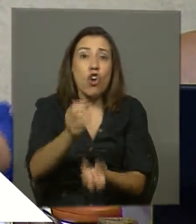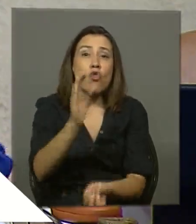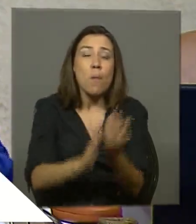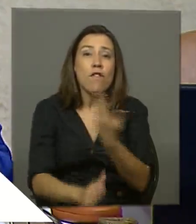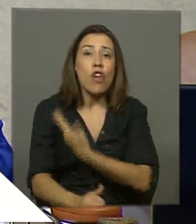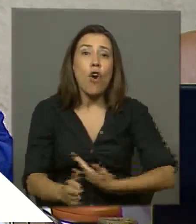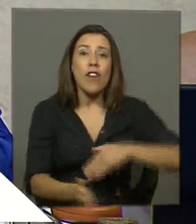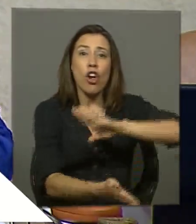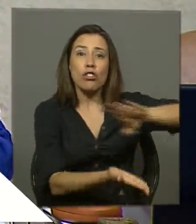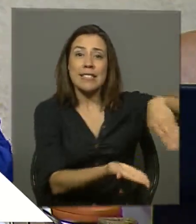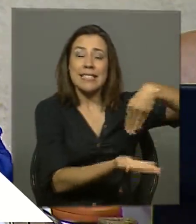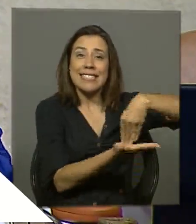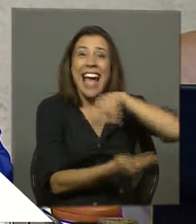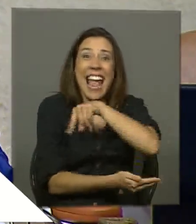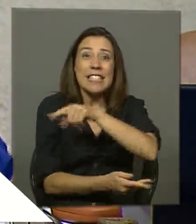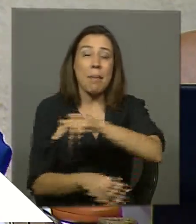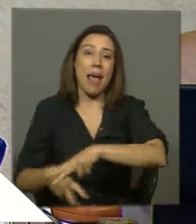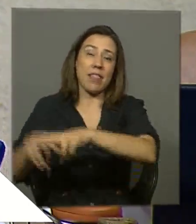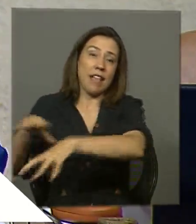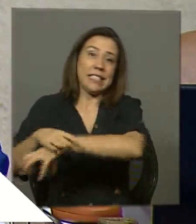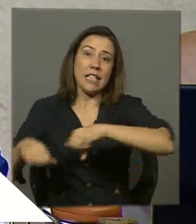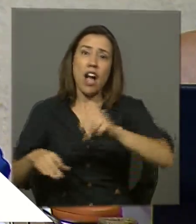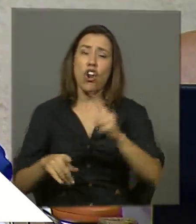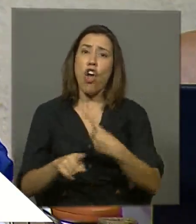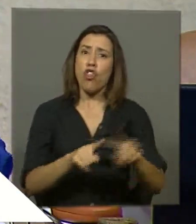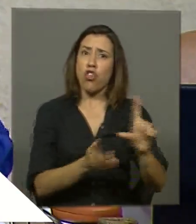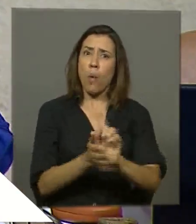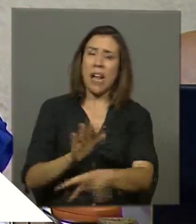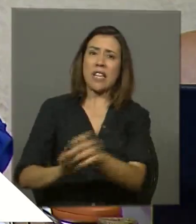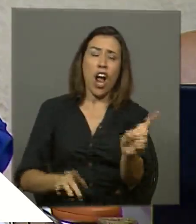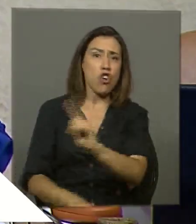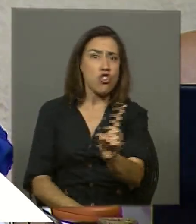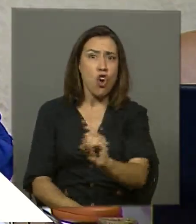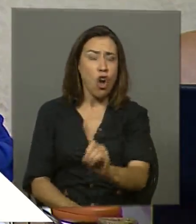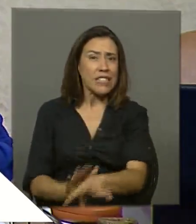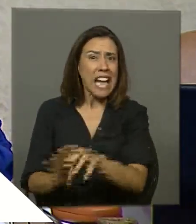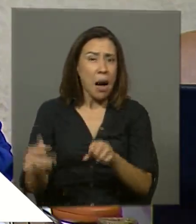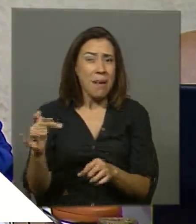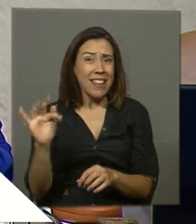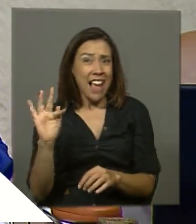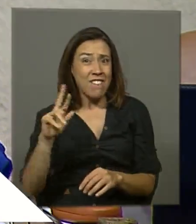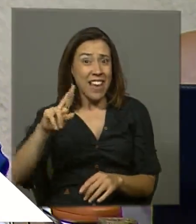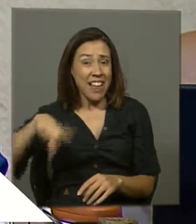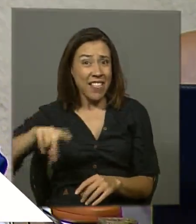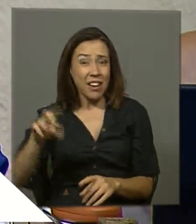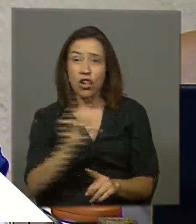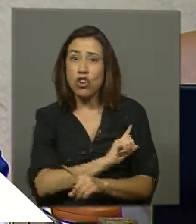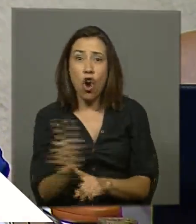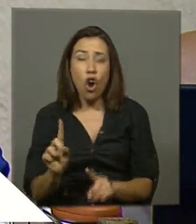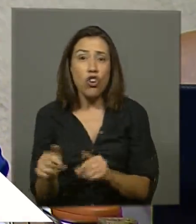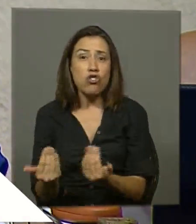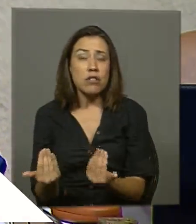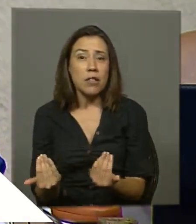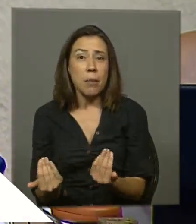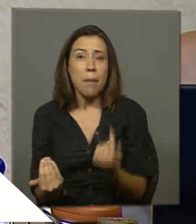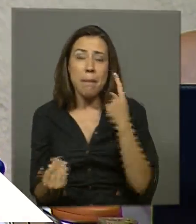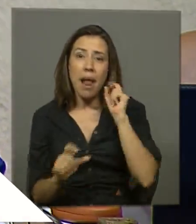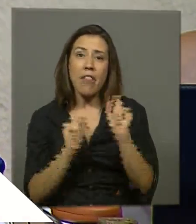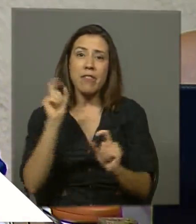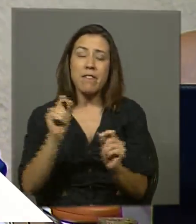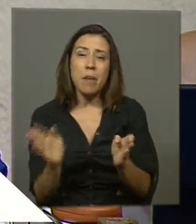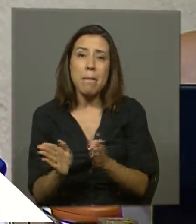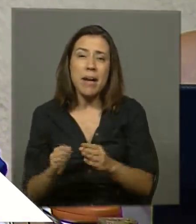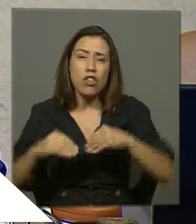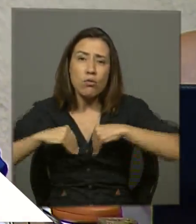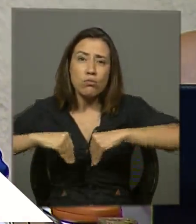gobierno central de ahí necesitamos los recursos no de otra parte no nos saquen ni un peso porque eso es lo que necesitamos hoy día para defender a los